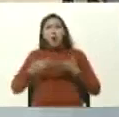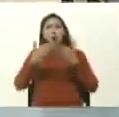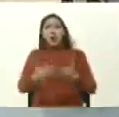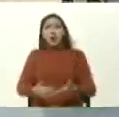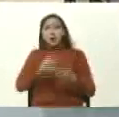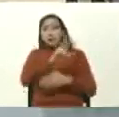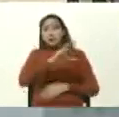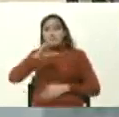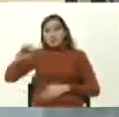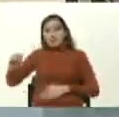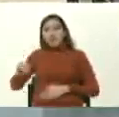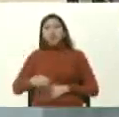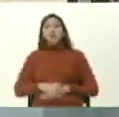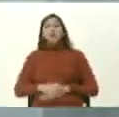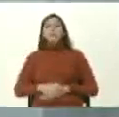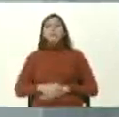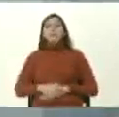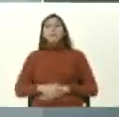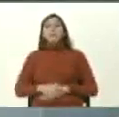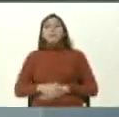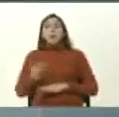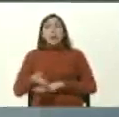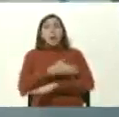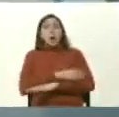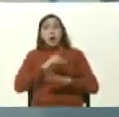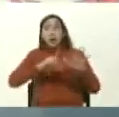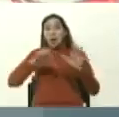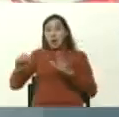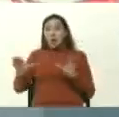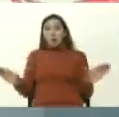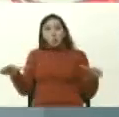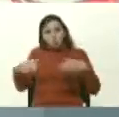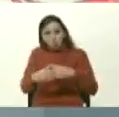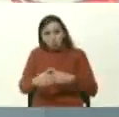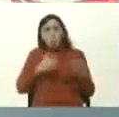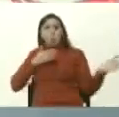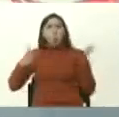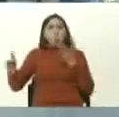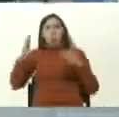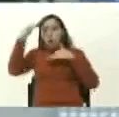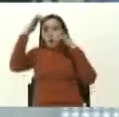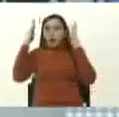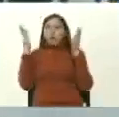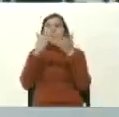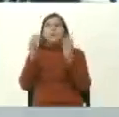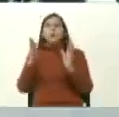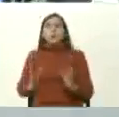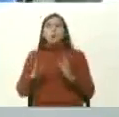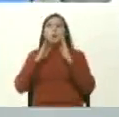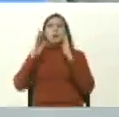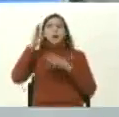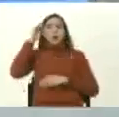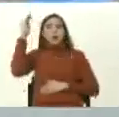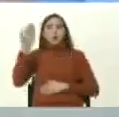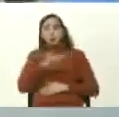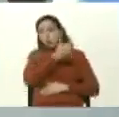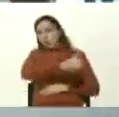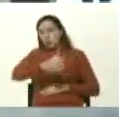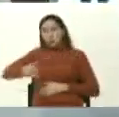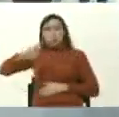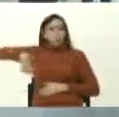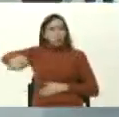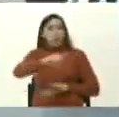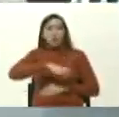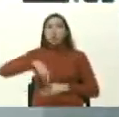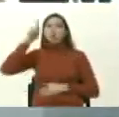30 instituciones, de las 60 que Dios mediante esta semana se ponen al servicio de los estudiantes. Dios bendiga a nuestros niños, Dios bendiga a nuestras niñas, Dios bendiga a